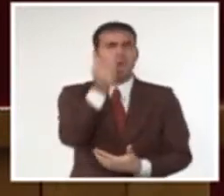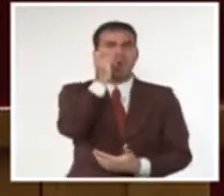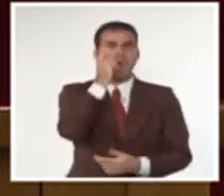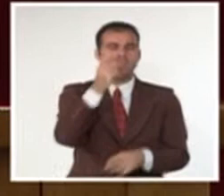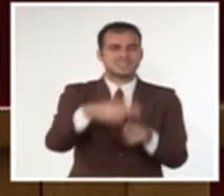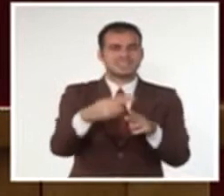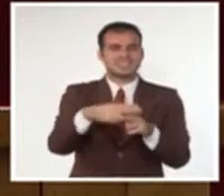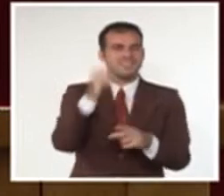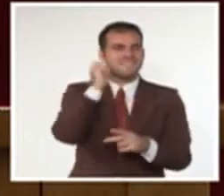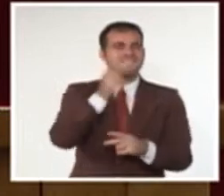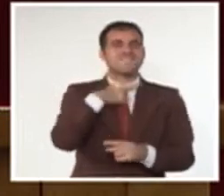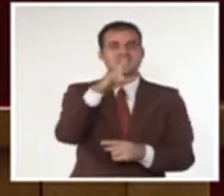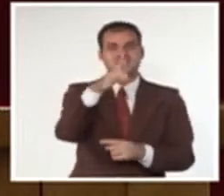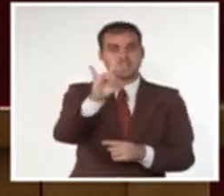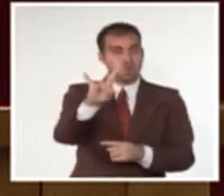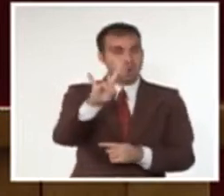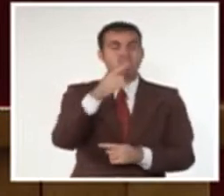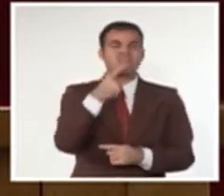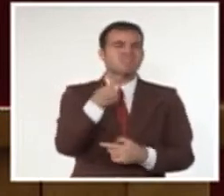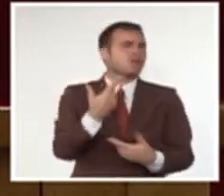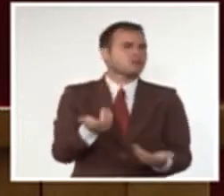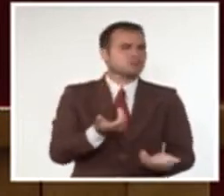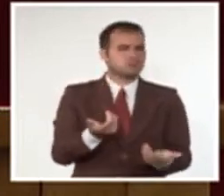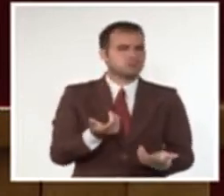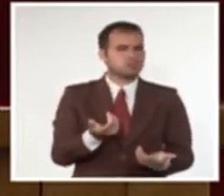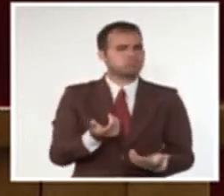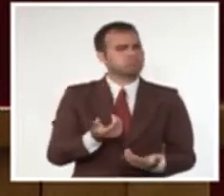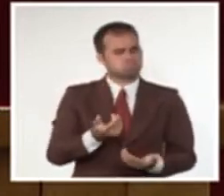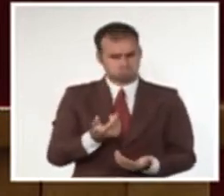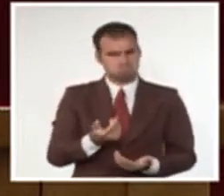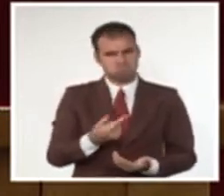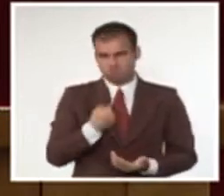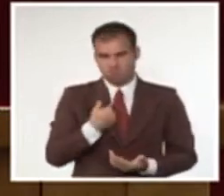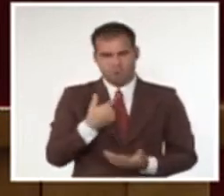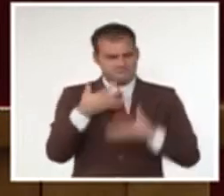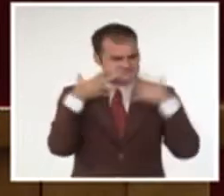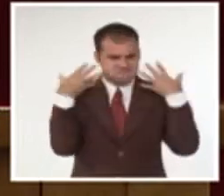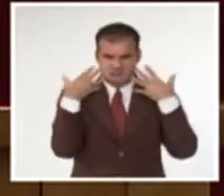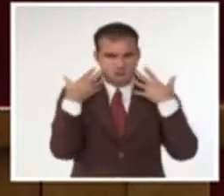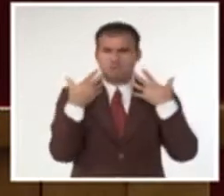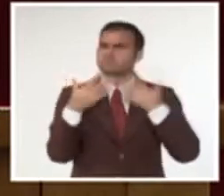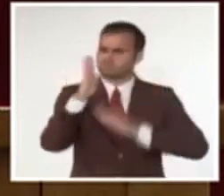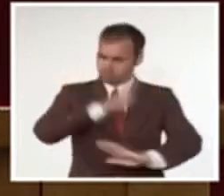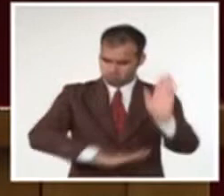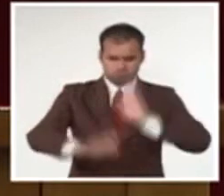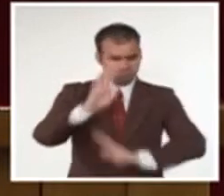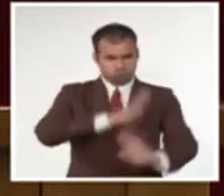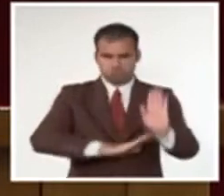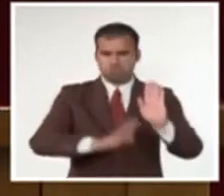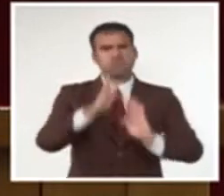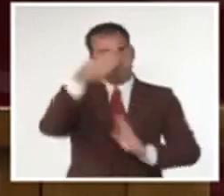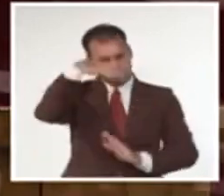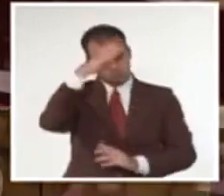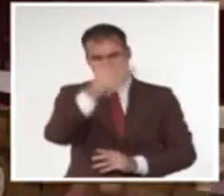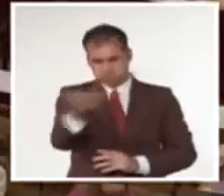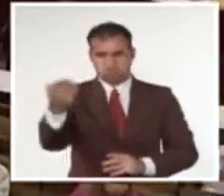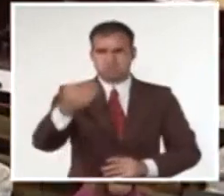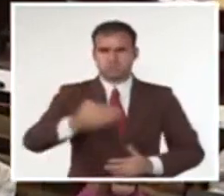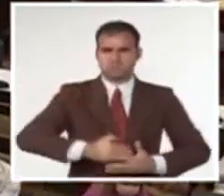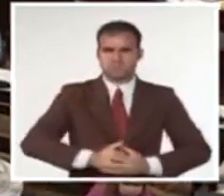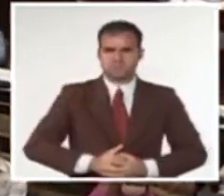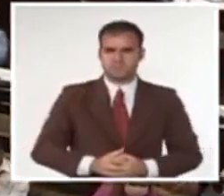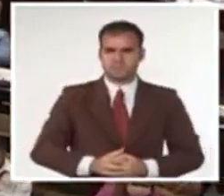Vicente Feliú hasta el último aliento. Créeme que soy feliz abriendo una trinchera.